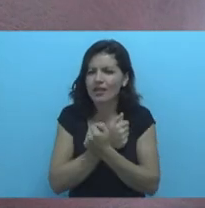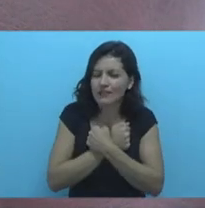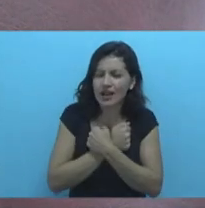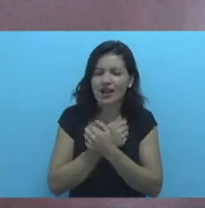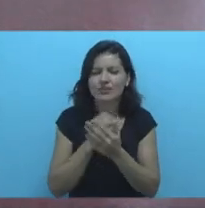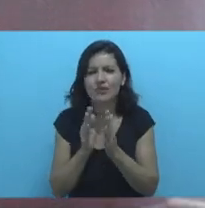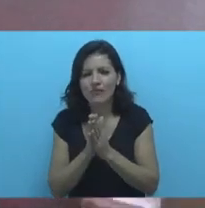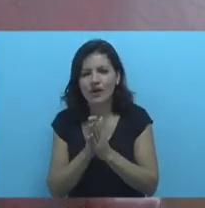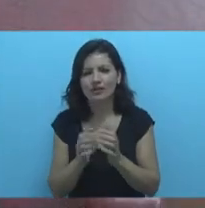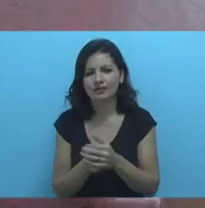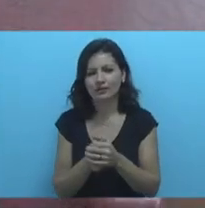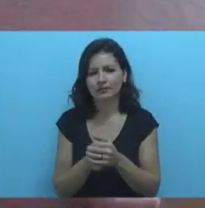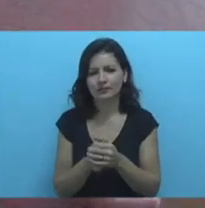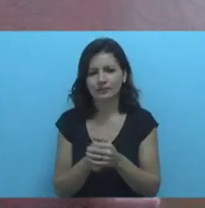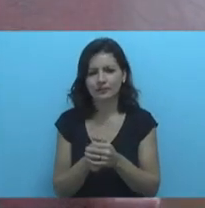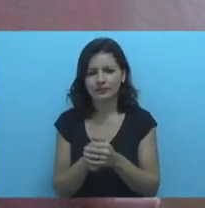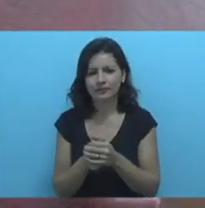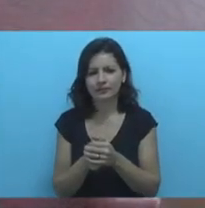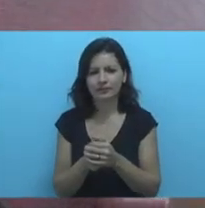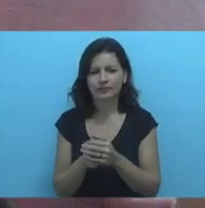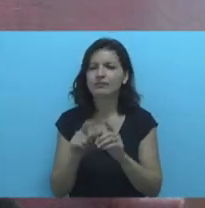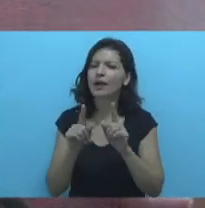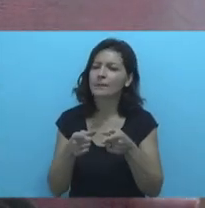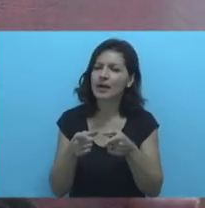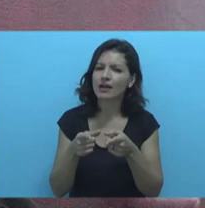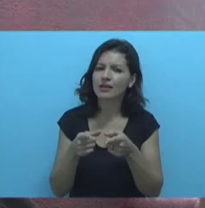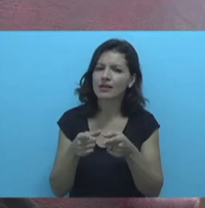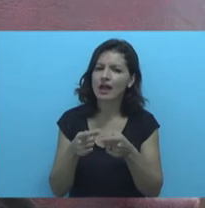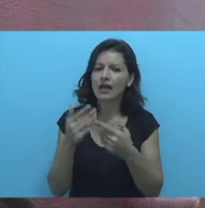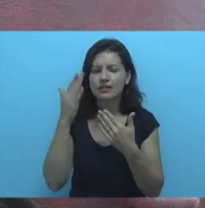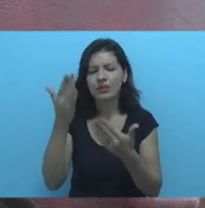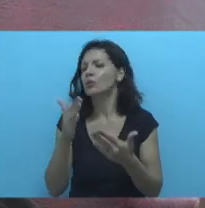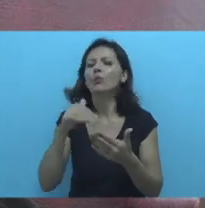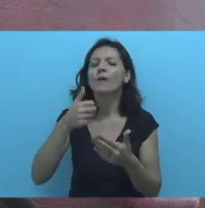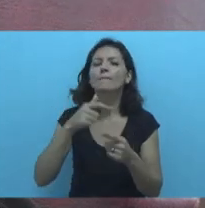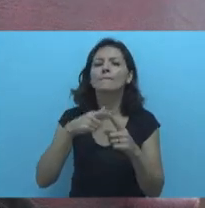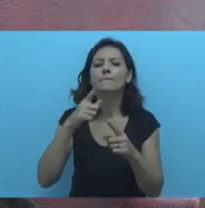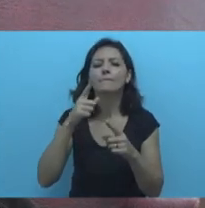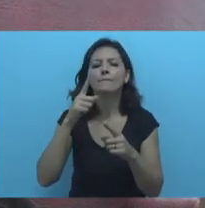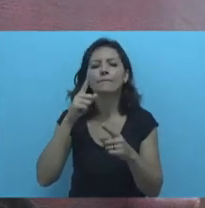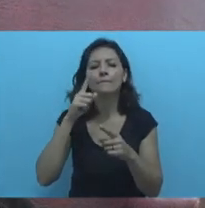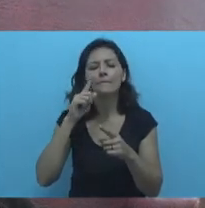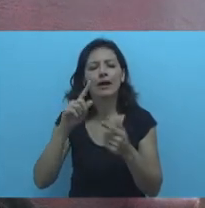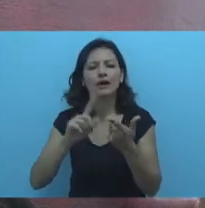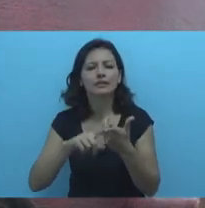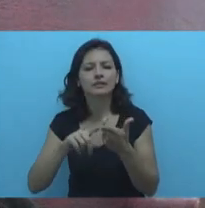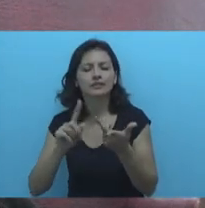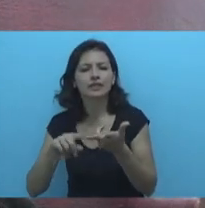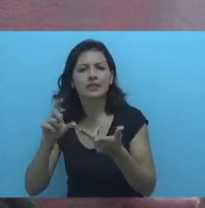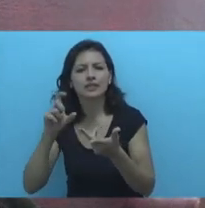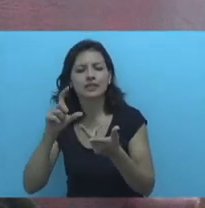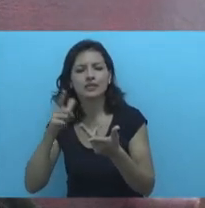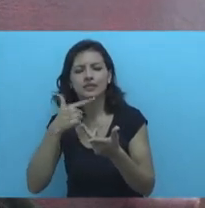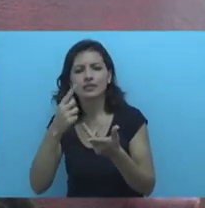Gracias también a Maxi y a Silvia Ciancio, que siempre compartieron la información del estado de salud de Miguel